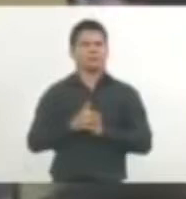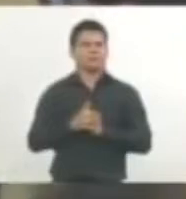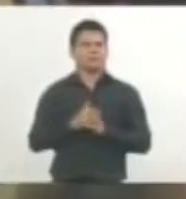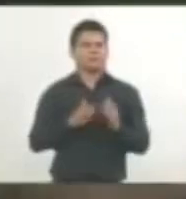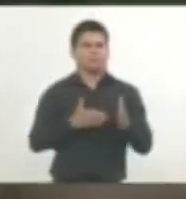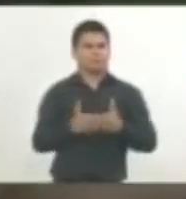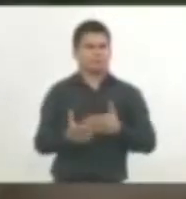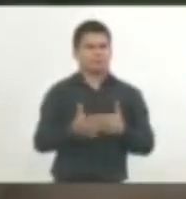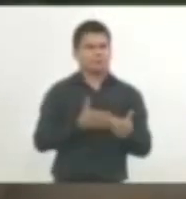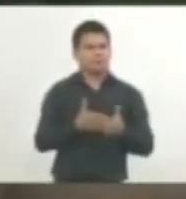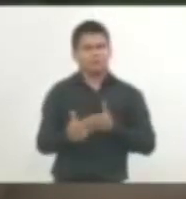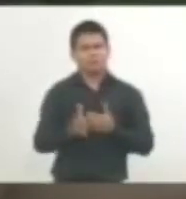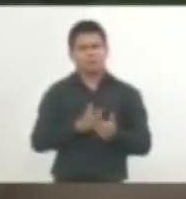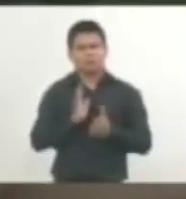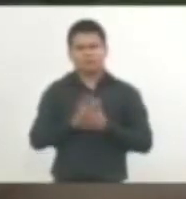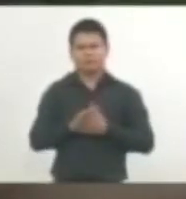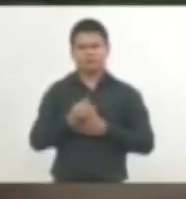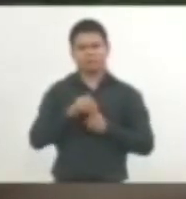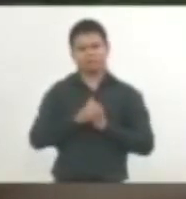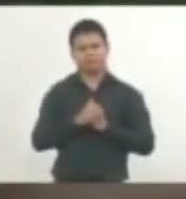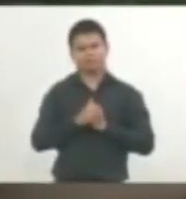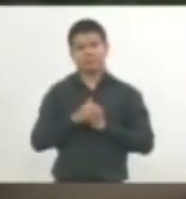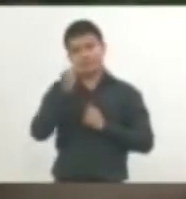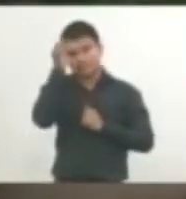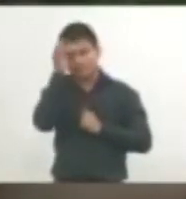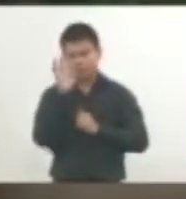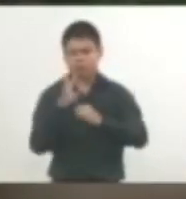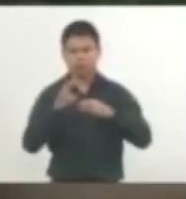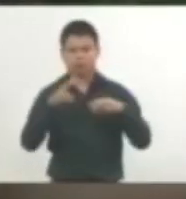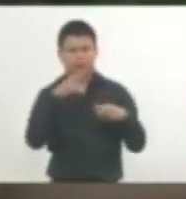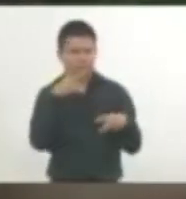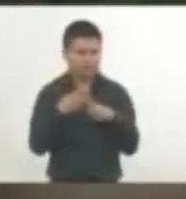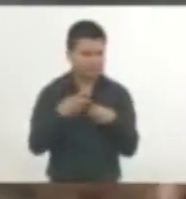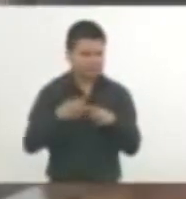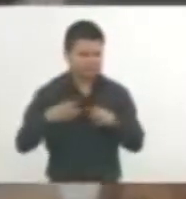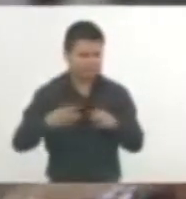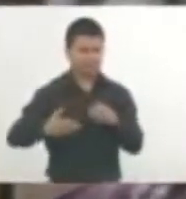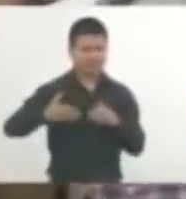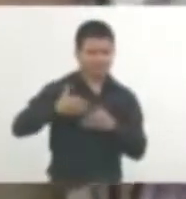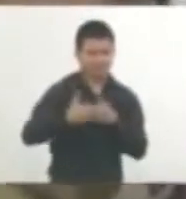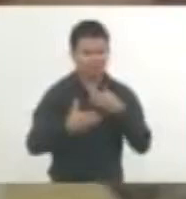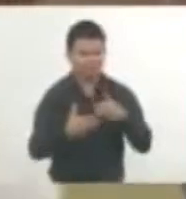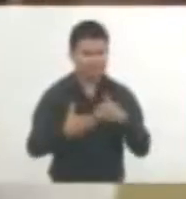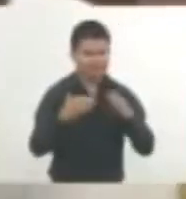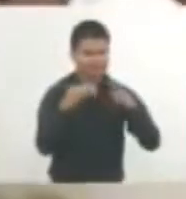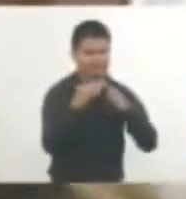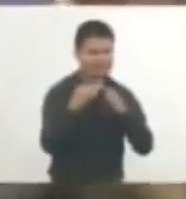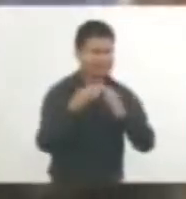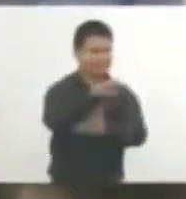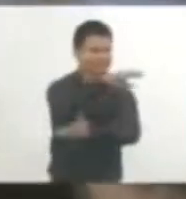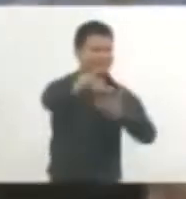todo lo difícil que podía ser el camino, comenzamos a colocar la casa en orden. Por ejemplo,